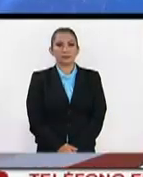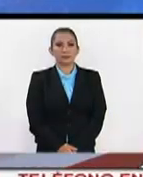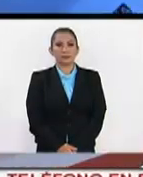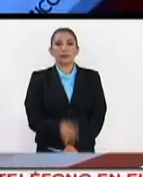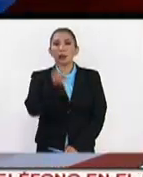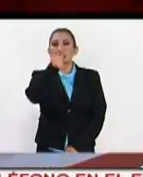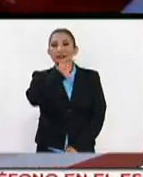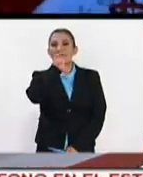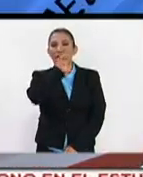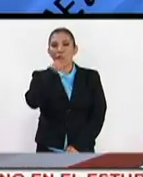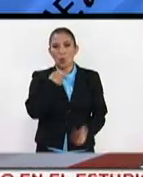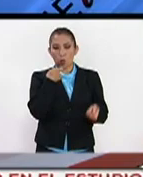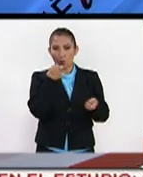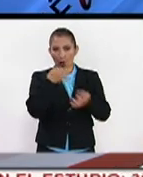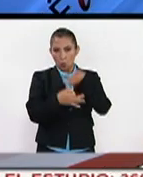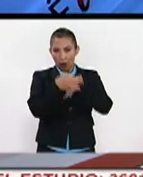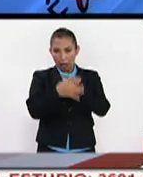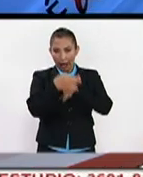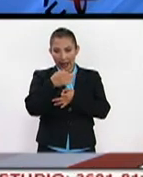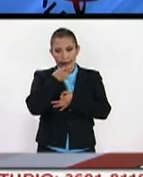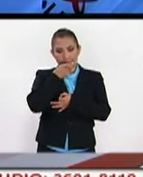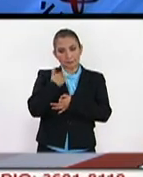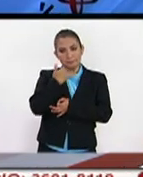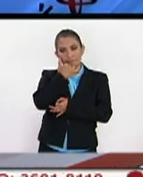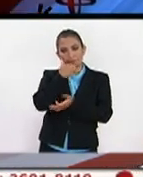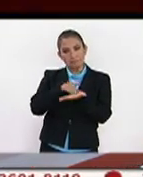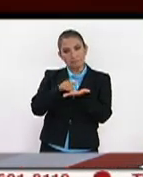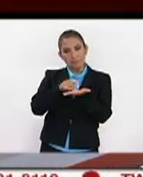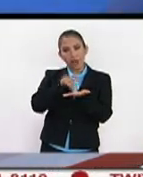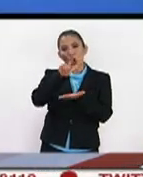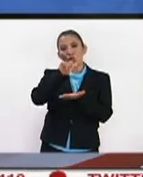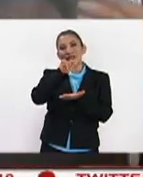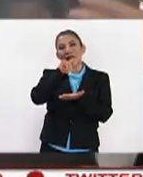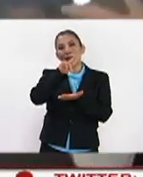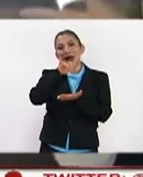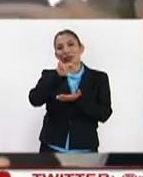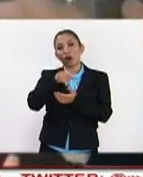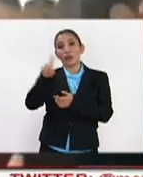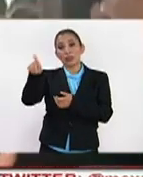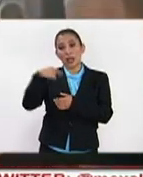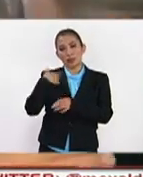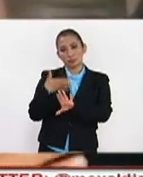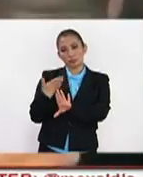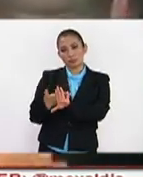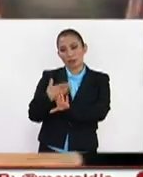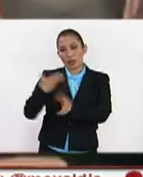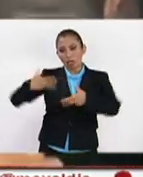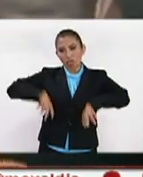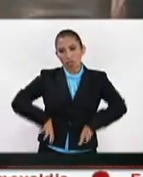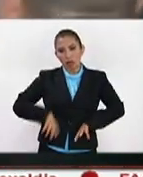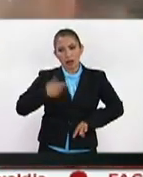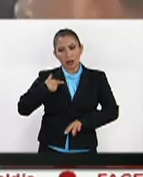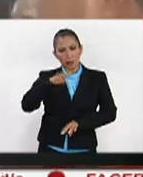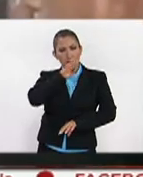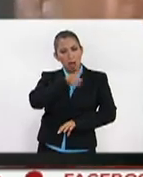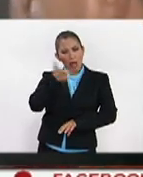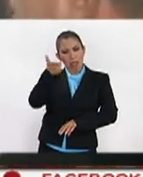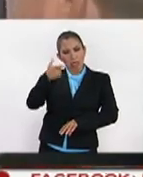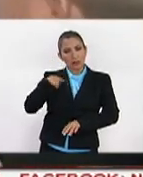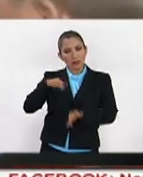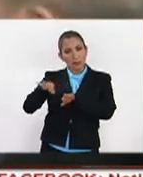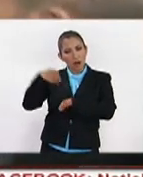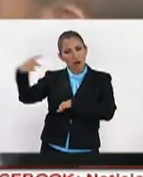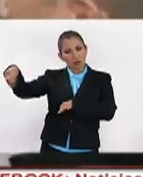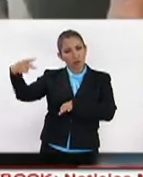En Aguascalientes, un juez estatal absolvió al exgobernador Luis Armando Reynoso Femat de los delitos de peculado y ejercicio indebido de